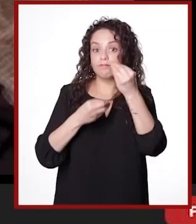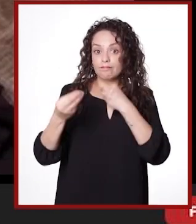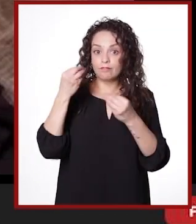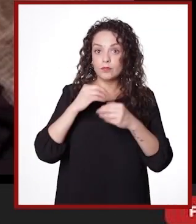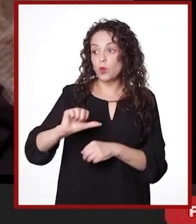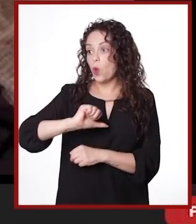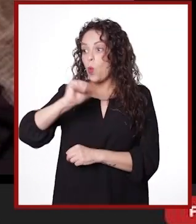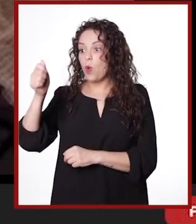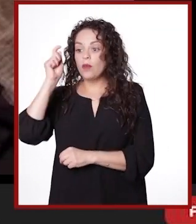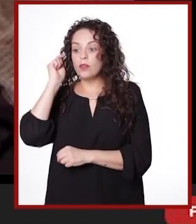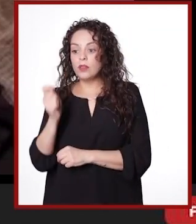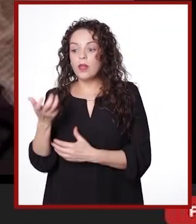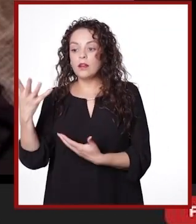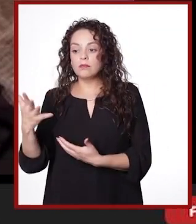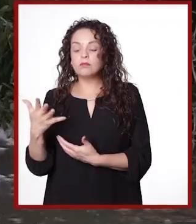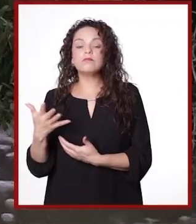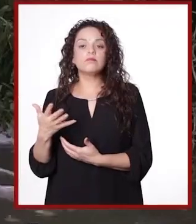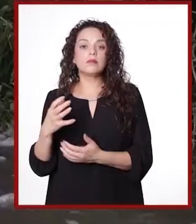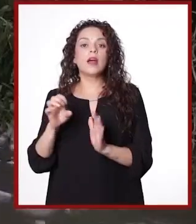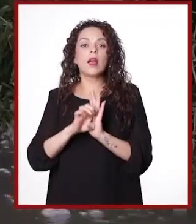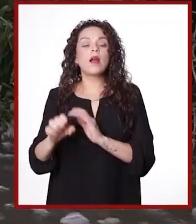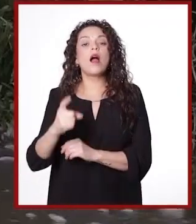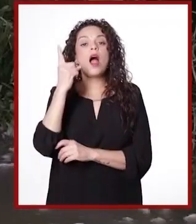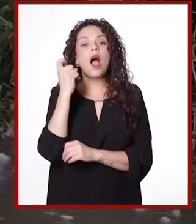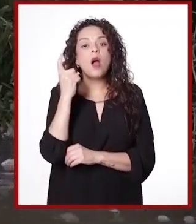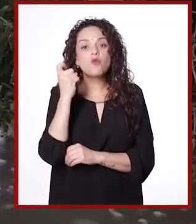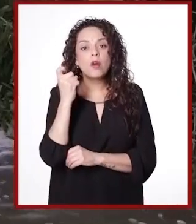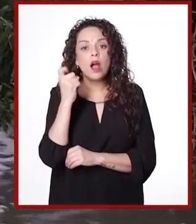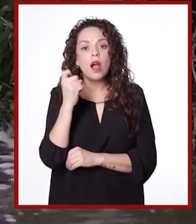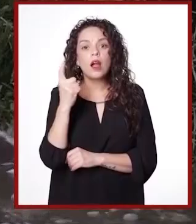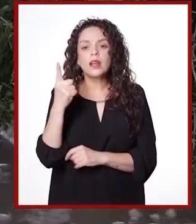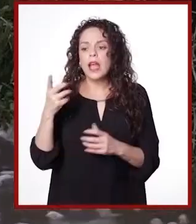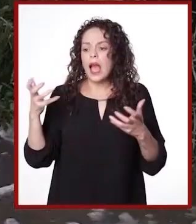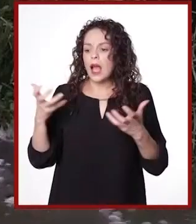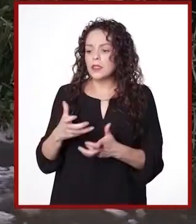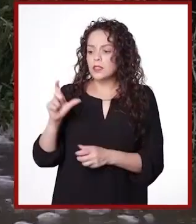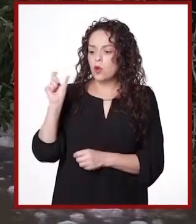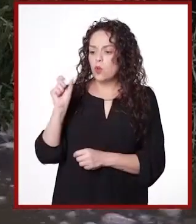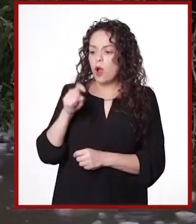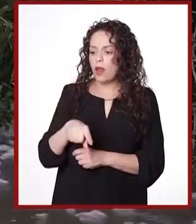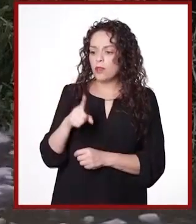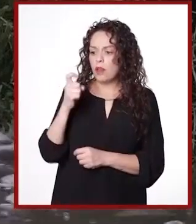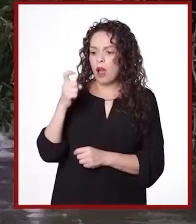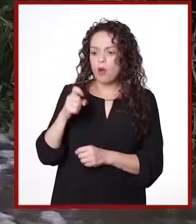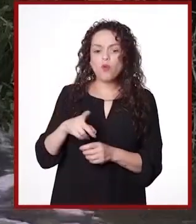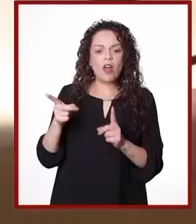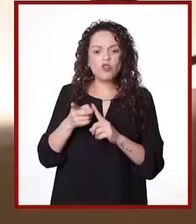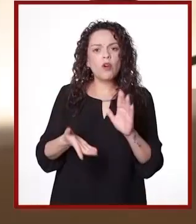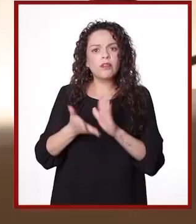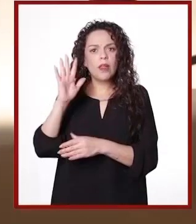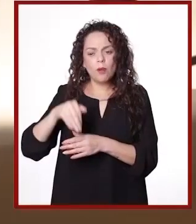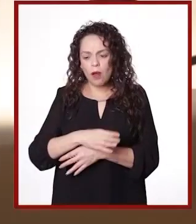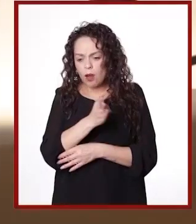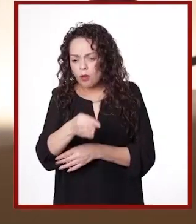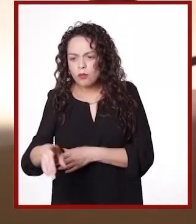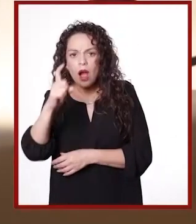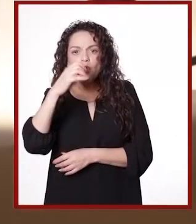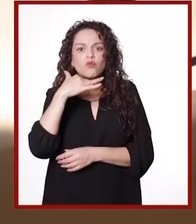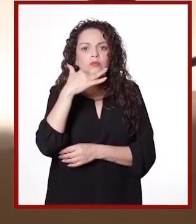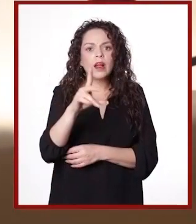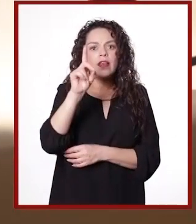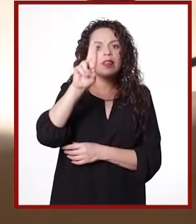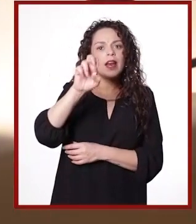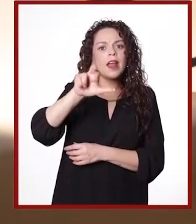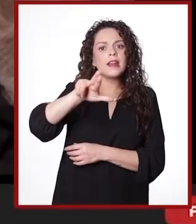manejo integral del agua, ¿no? ¿Qué hacemos cuando el agua de lluvia? ¿O qué hacemos con los drenajes? ¿A dónde van? ¿Sabes? Claro. Todas